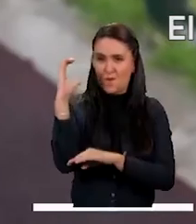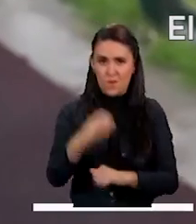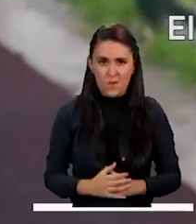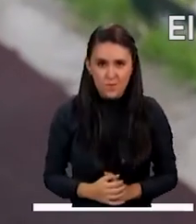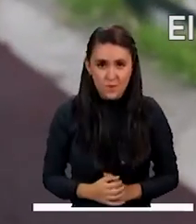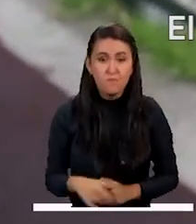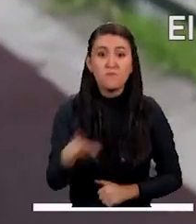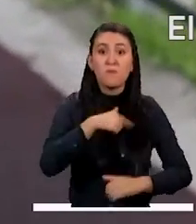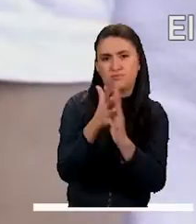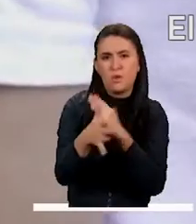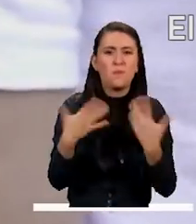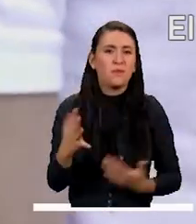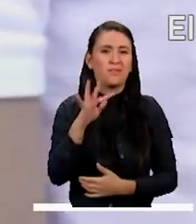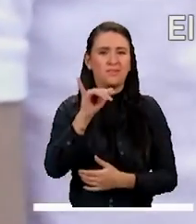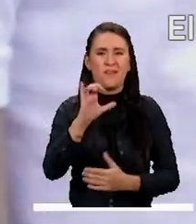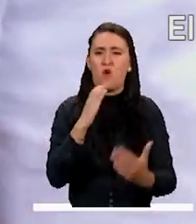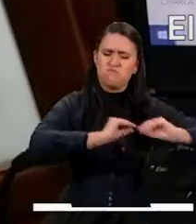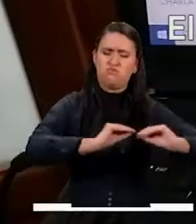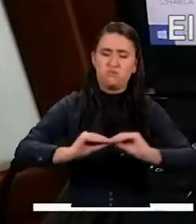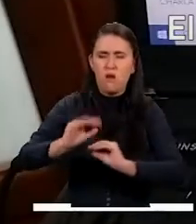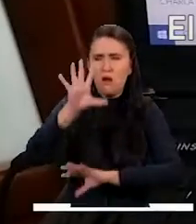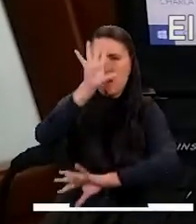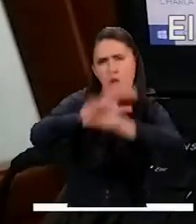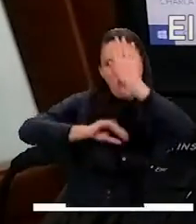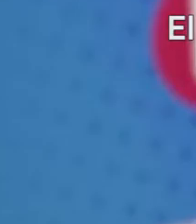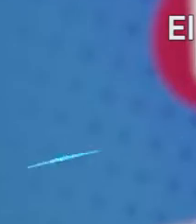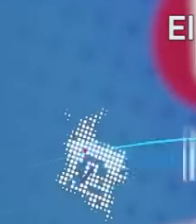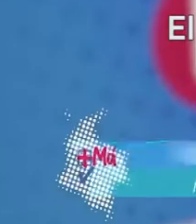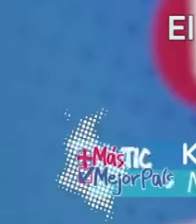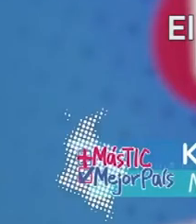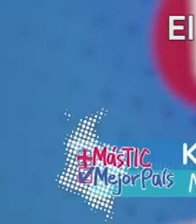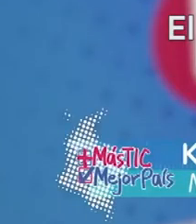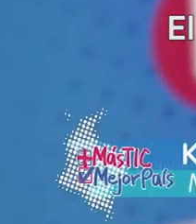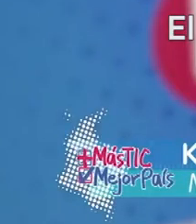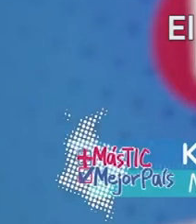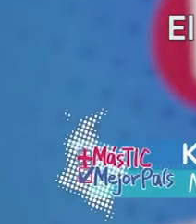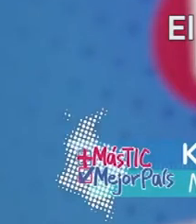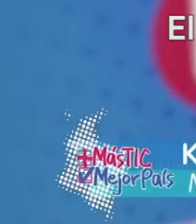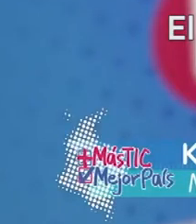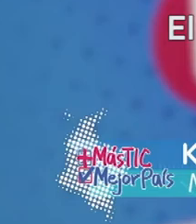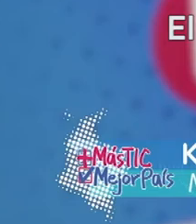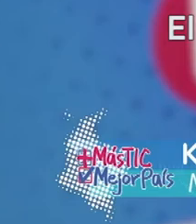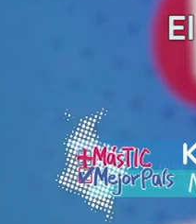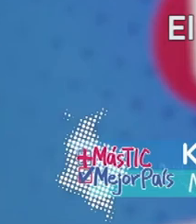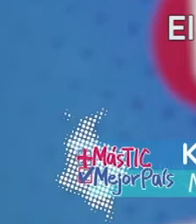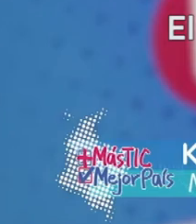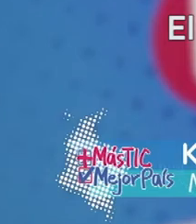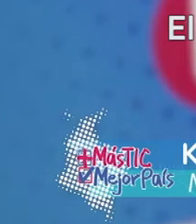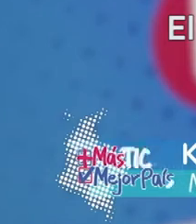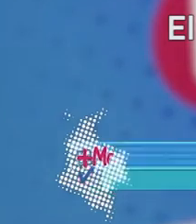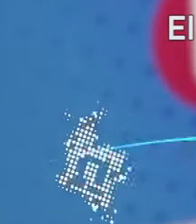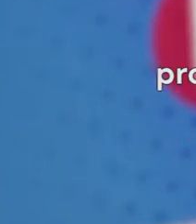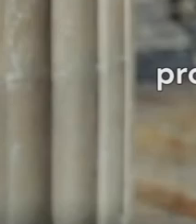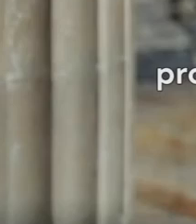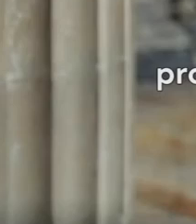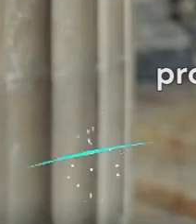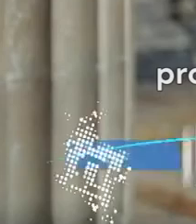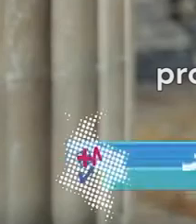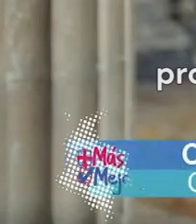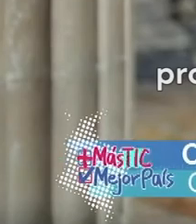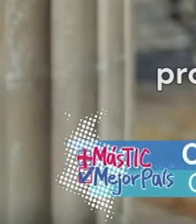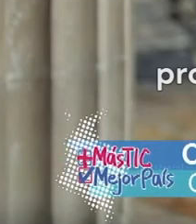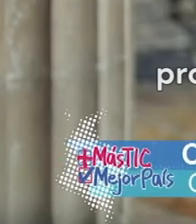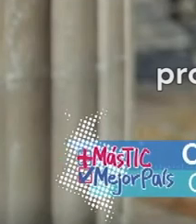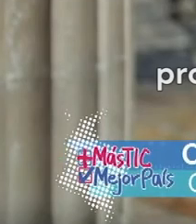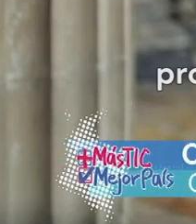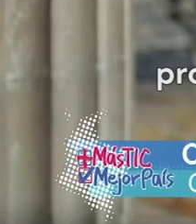El Internet es un servicio esencial para la vida que nos transforma y nos permite adquirir conocimiento. Es